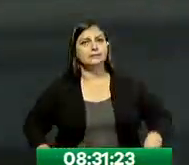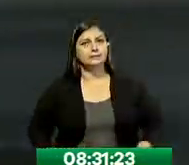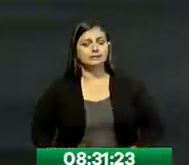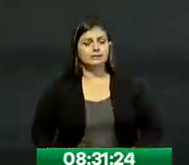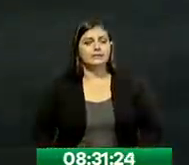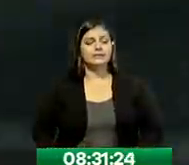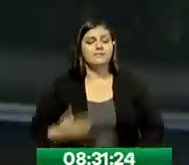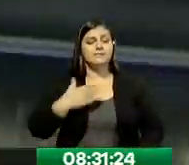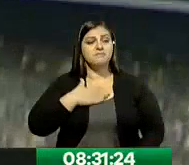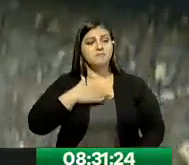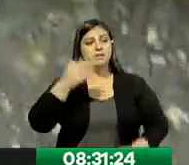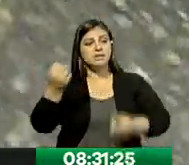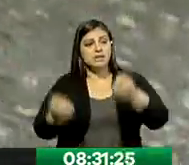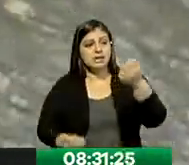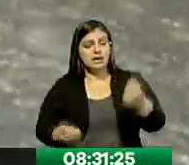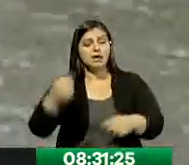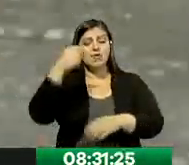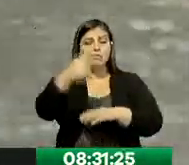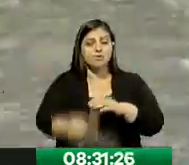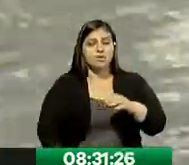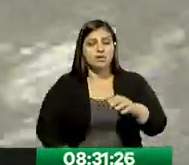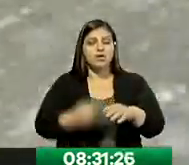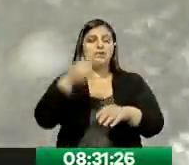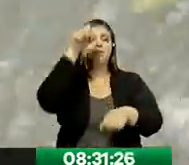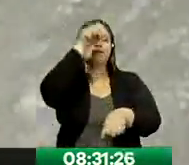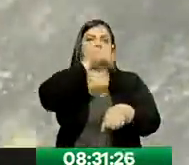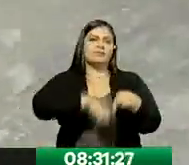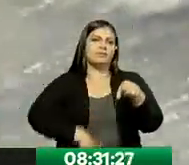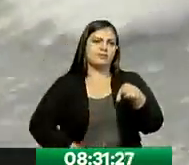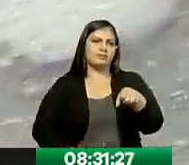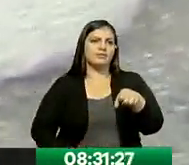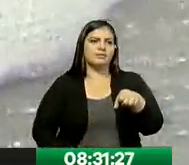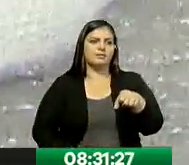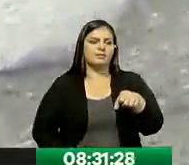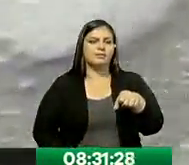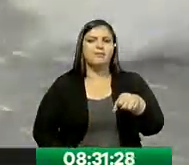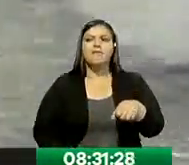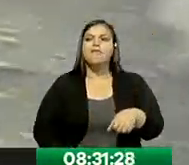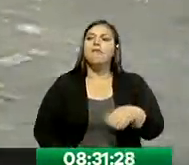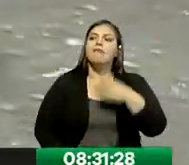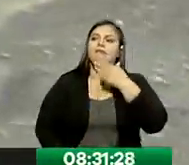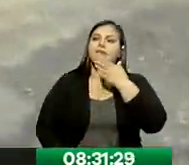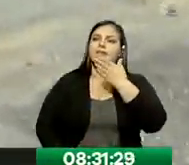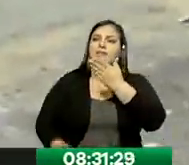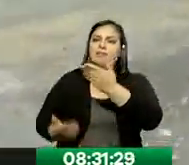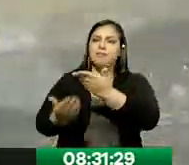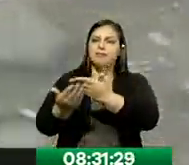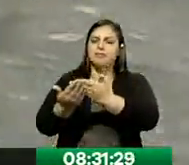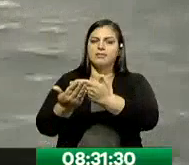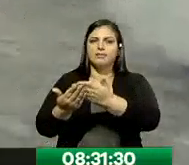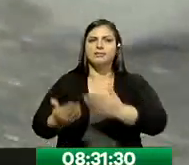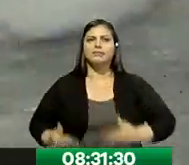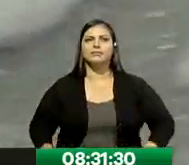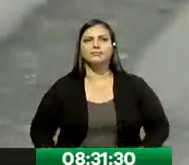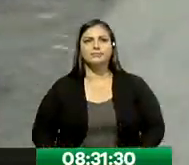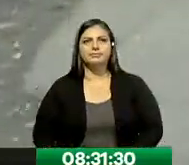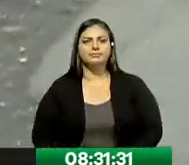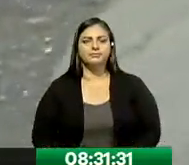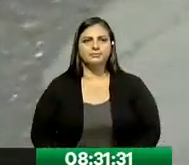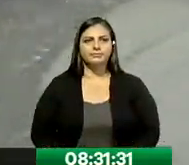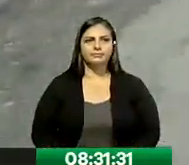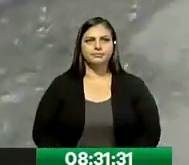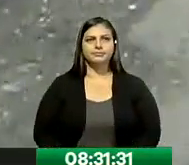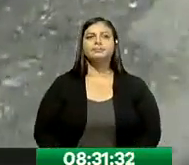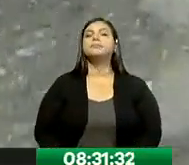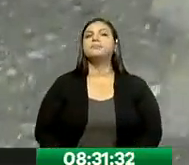las amortiguadoras. Muchas gracias. La realidad, lo que pasa a la gente en este sector, tanto los moradores, a ver, es un